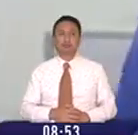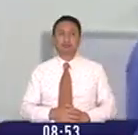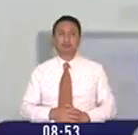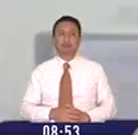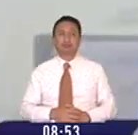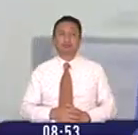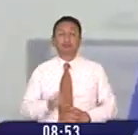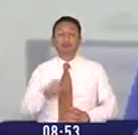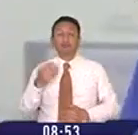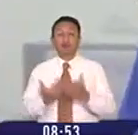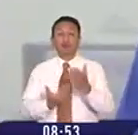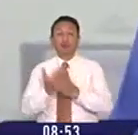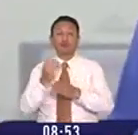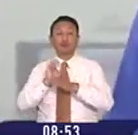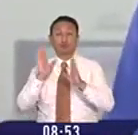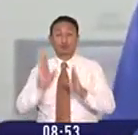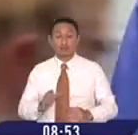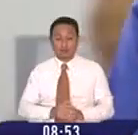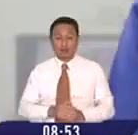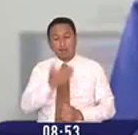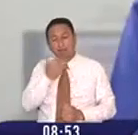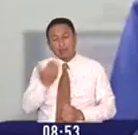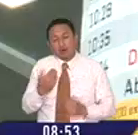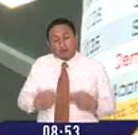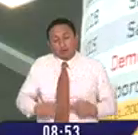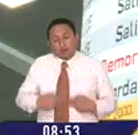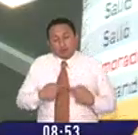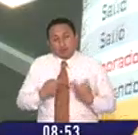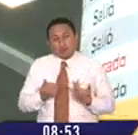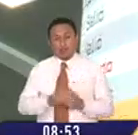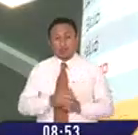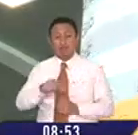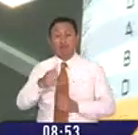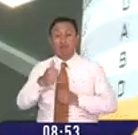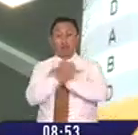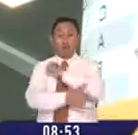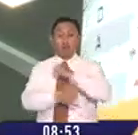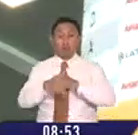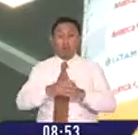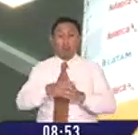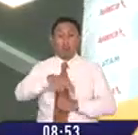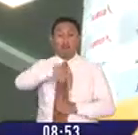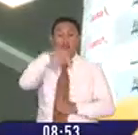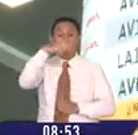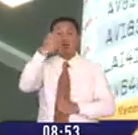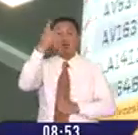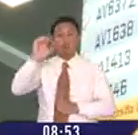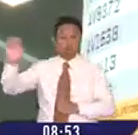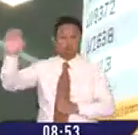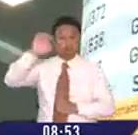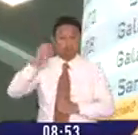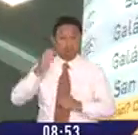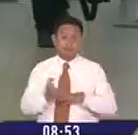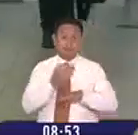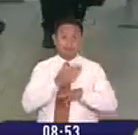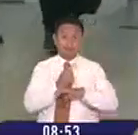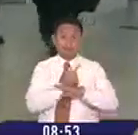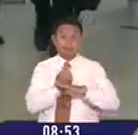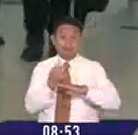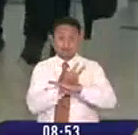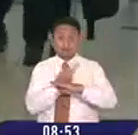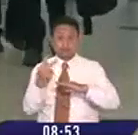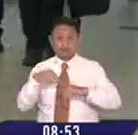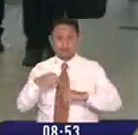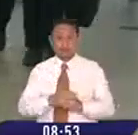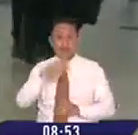No es novedad que ecuatorianos busquen mejorar su calidad de vida en países de Europa o América del Norte. De hecho, las últimas semanas se ha generado una ola